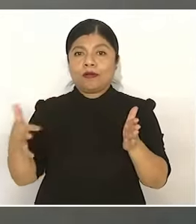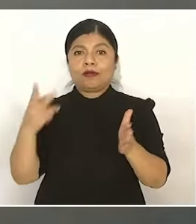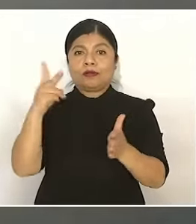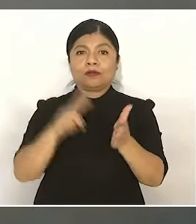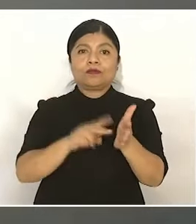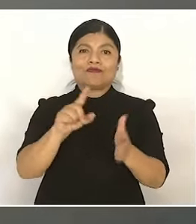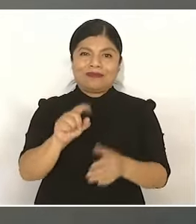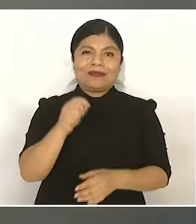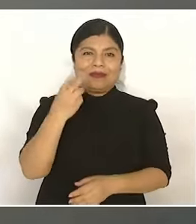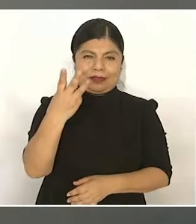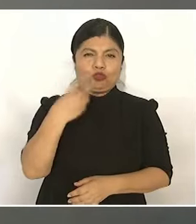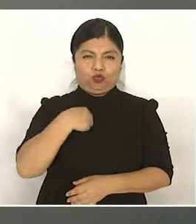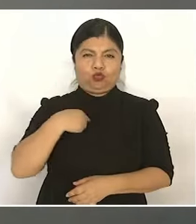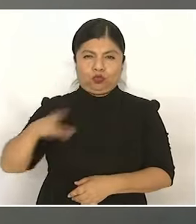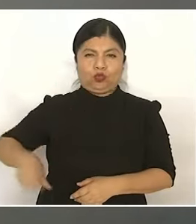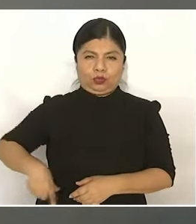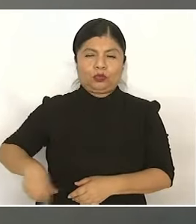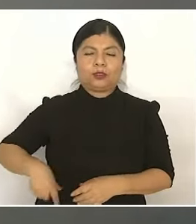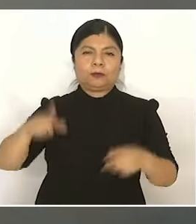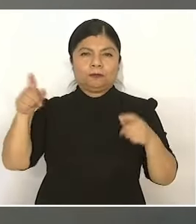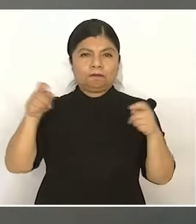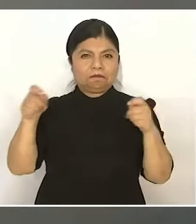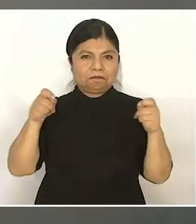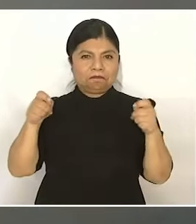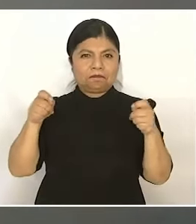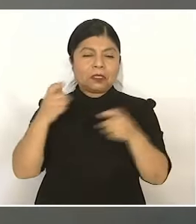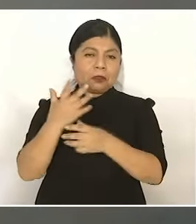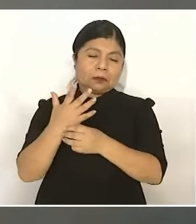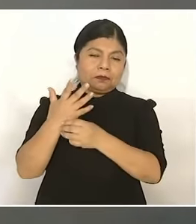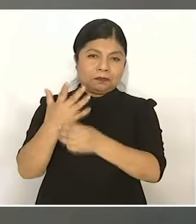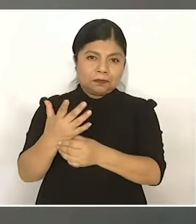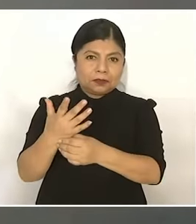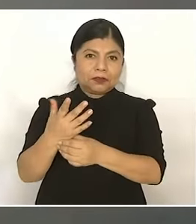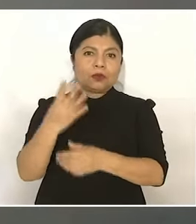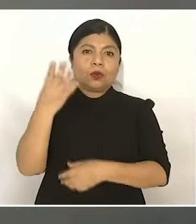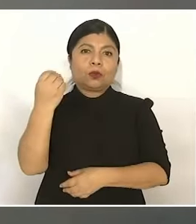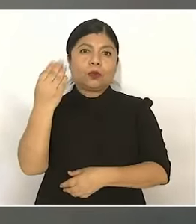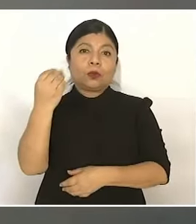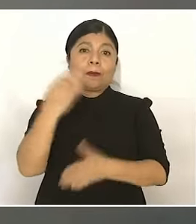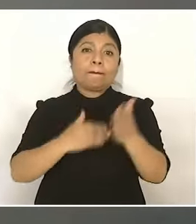llevamos en el gobierno, salieron de la pobreza